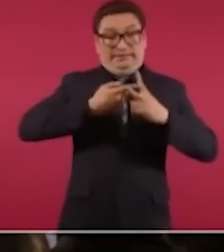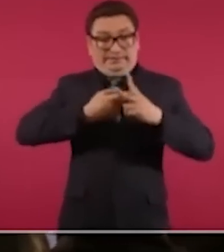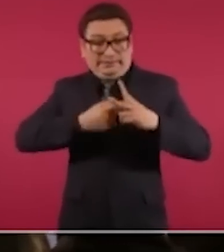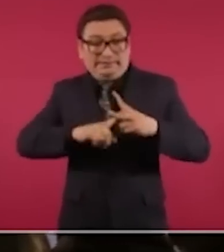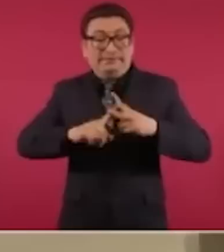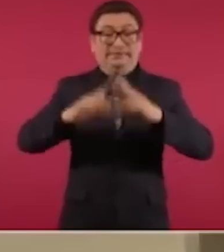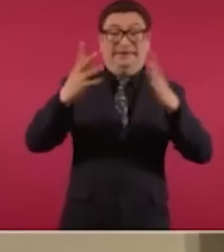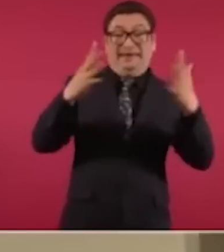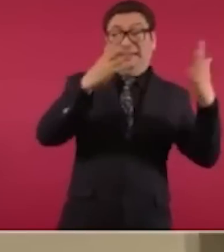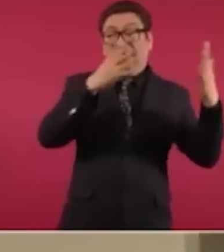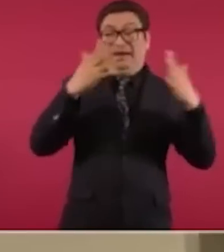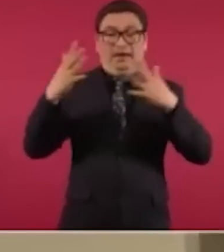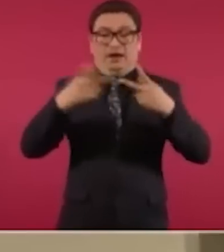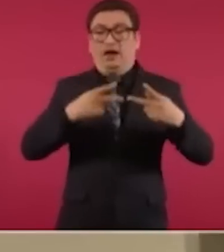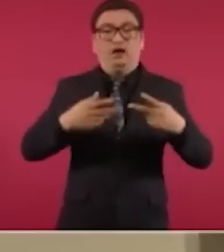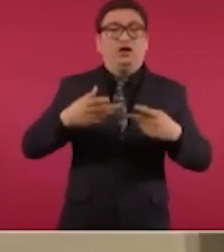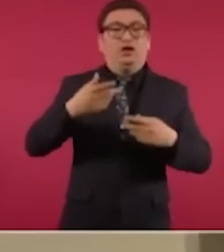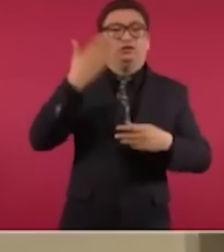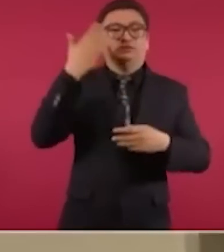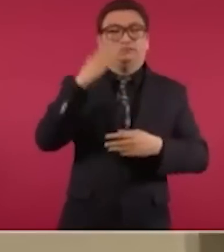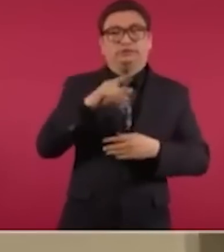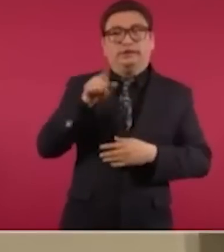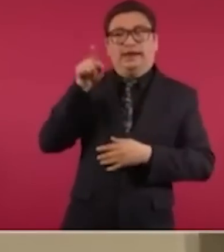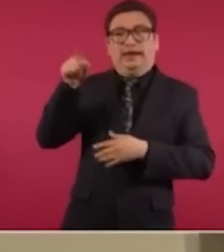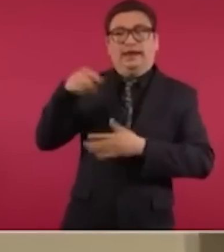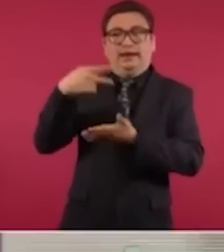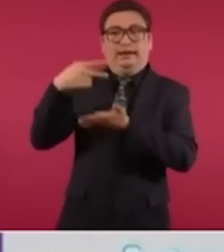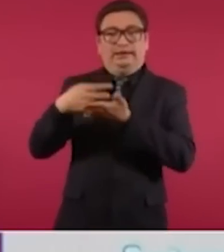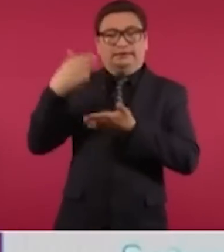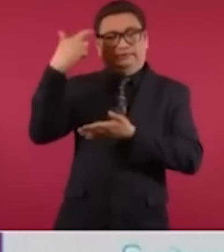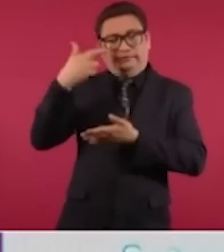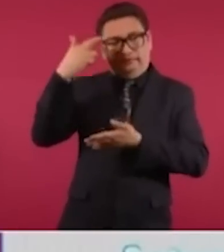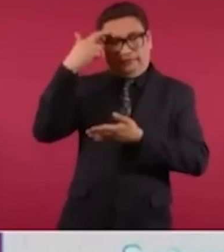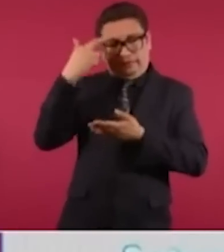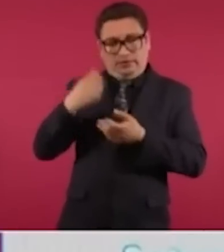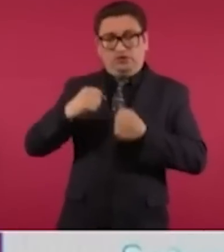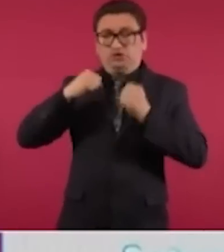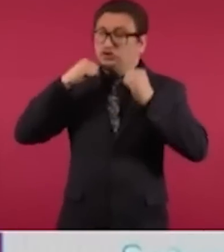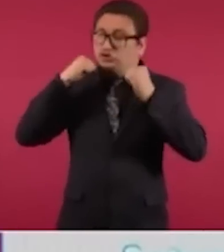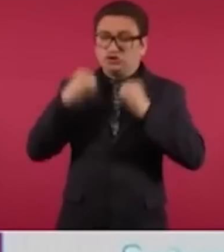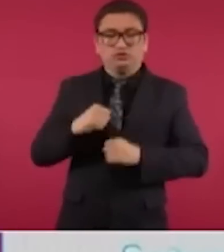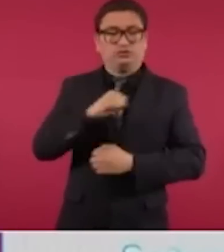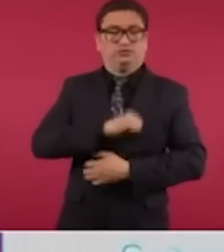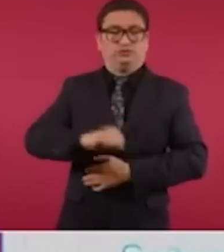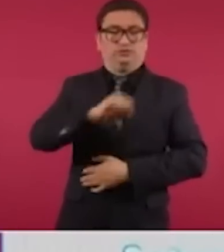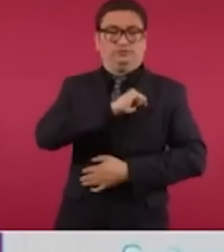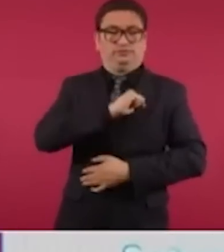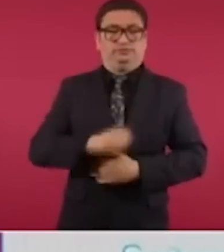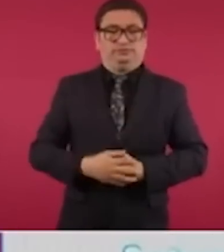celebrar la inminente recuperación del gobernante